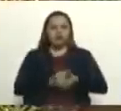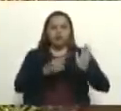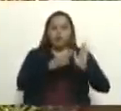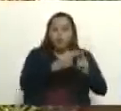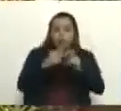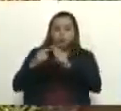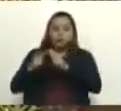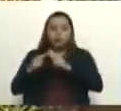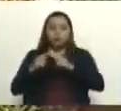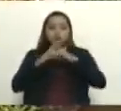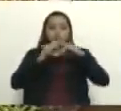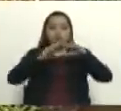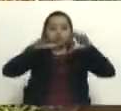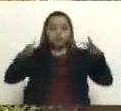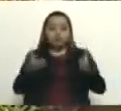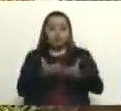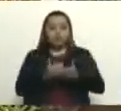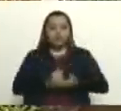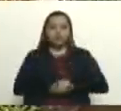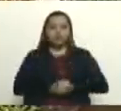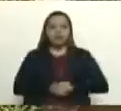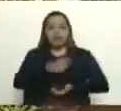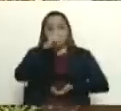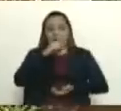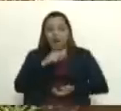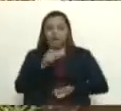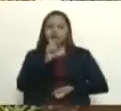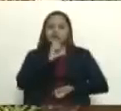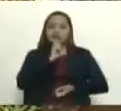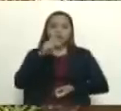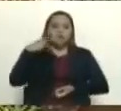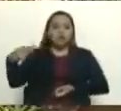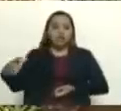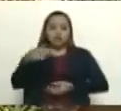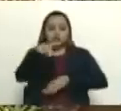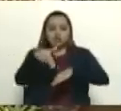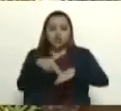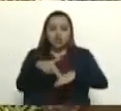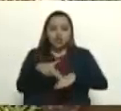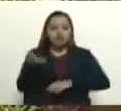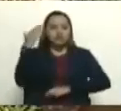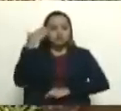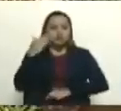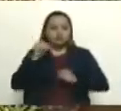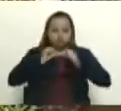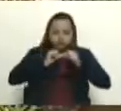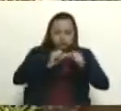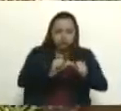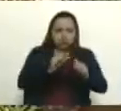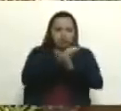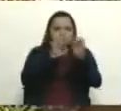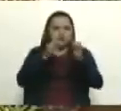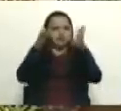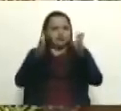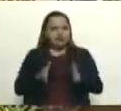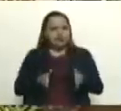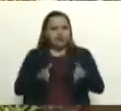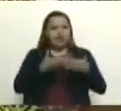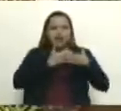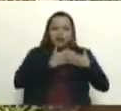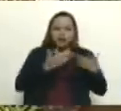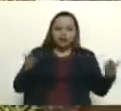todo el mundo. En años de turbulencia política para la nación, supo conducir con pulso firme, espíritu